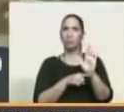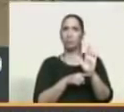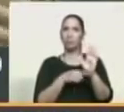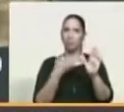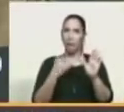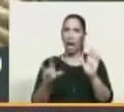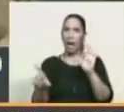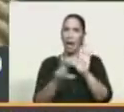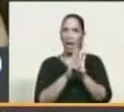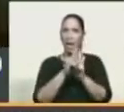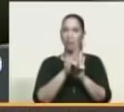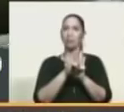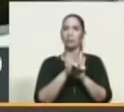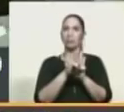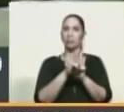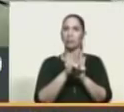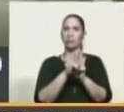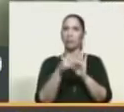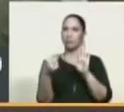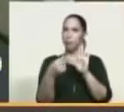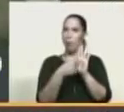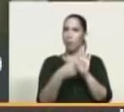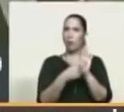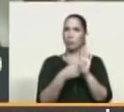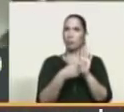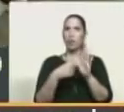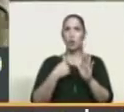ley. Y yo